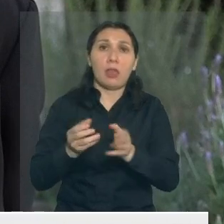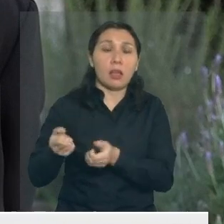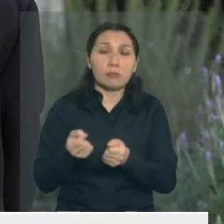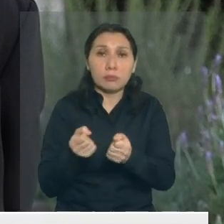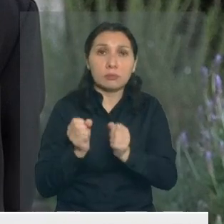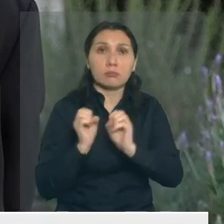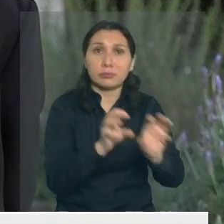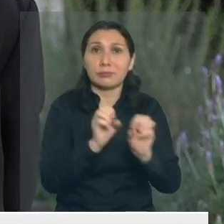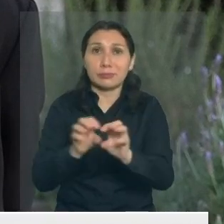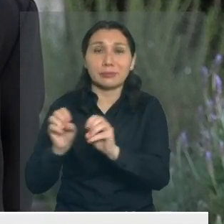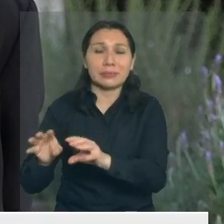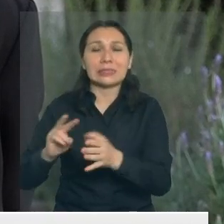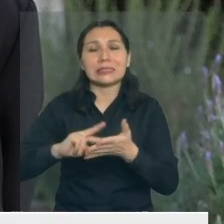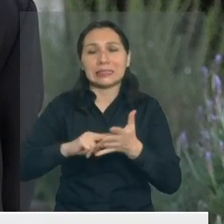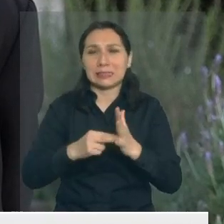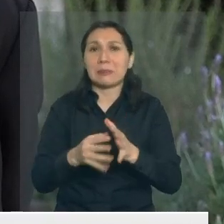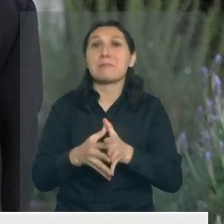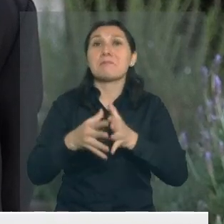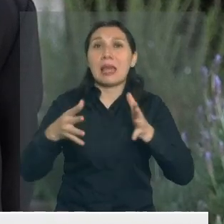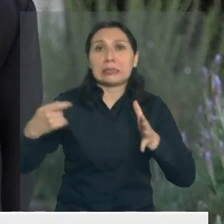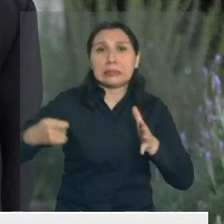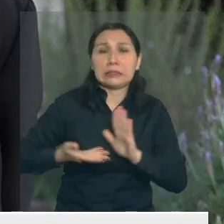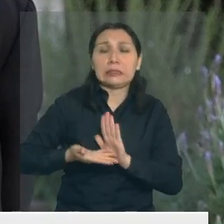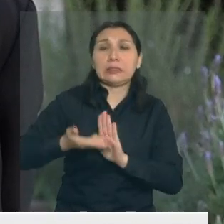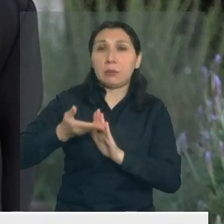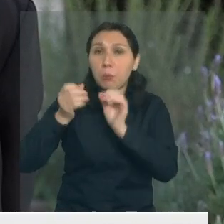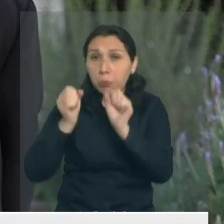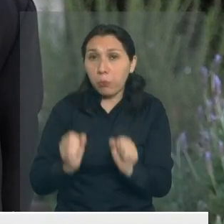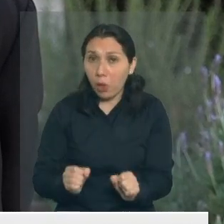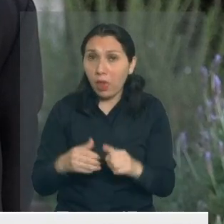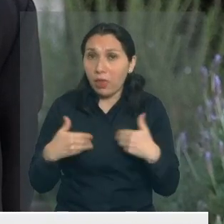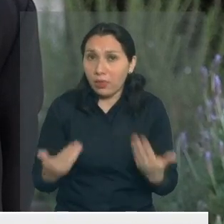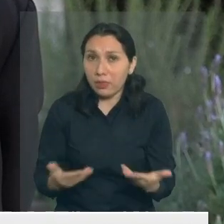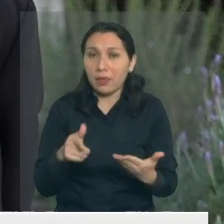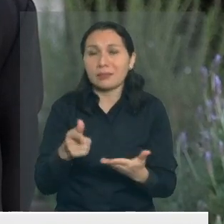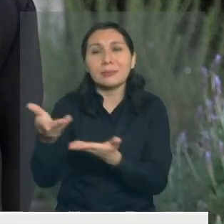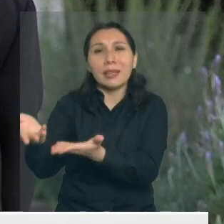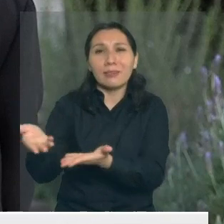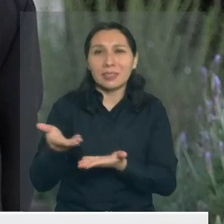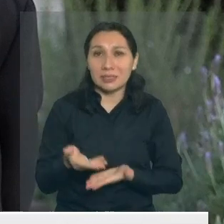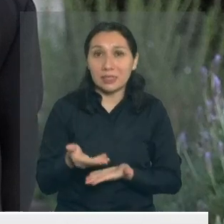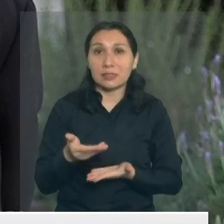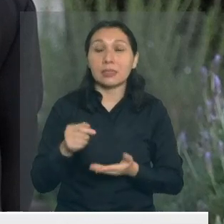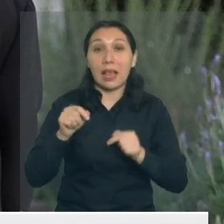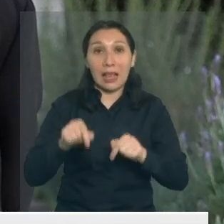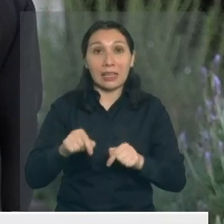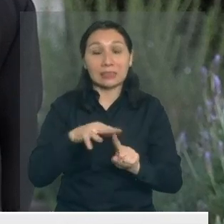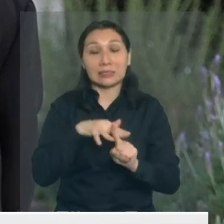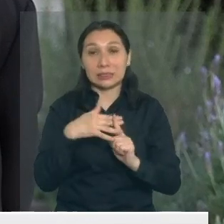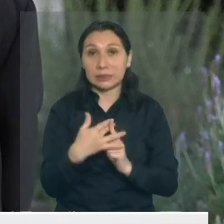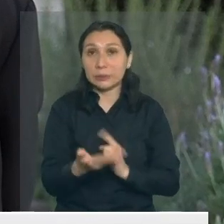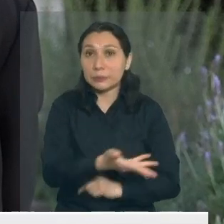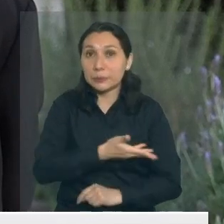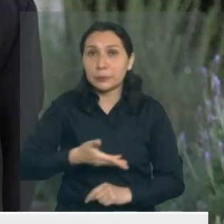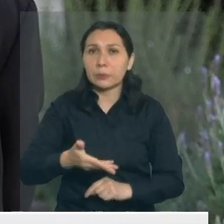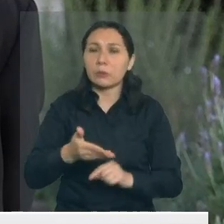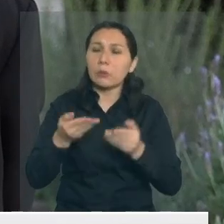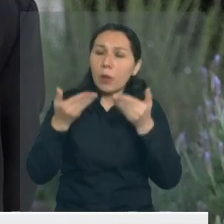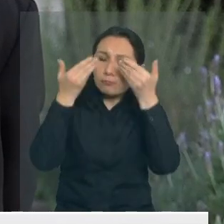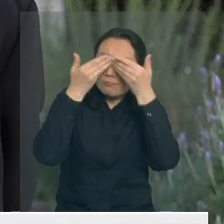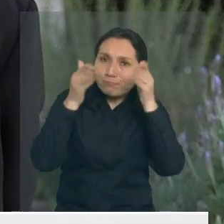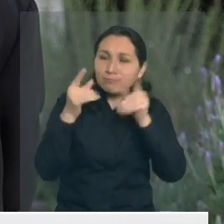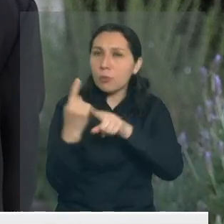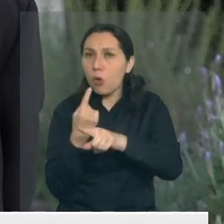profundizar más ese impacto, y hacemos una invitación a, en este contexto, abrirse al